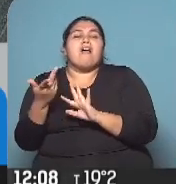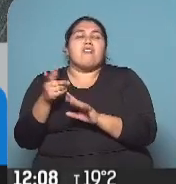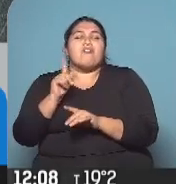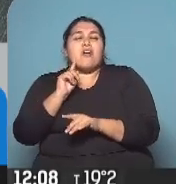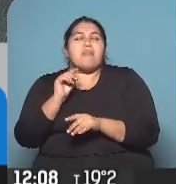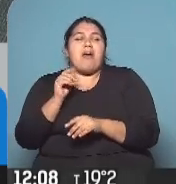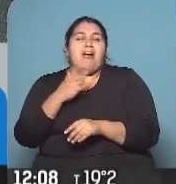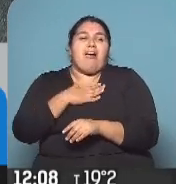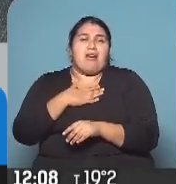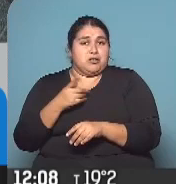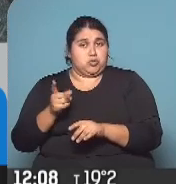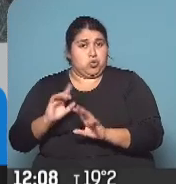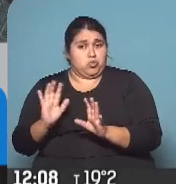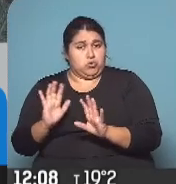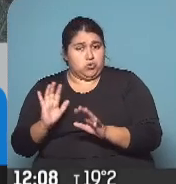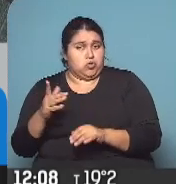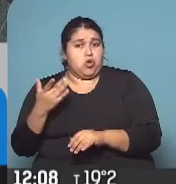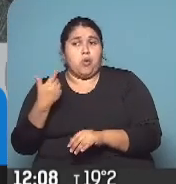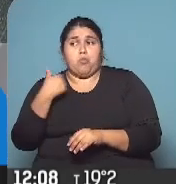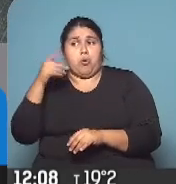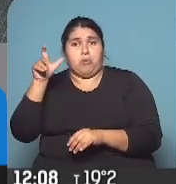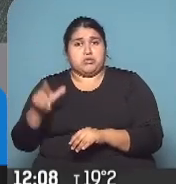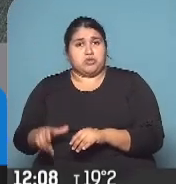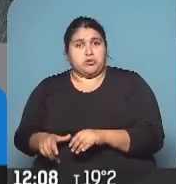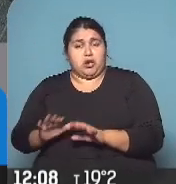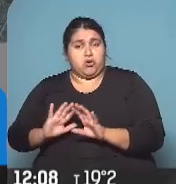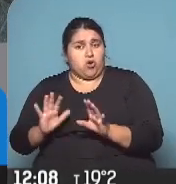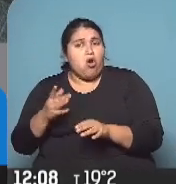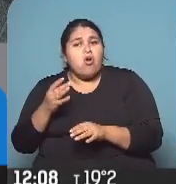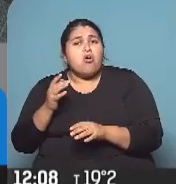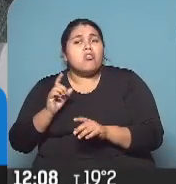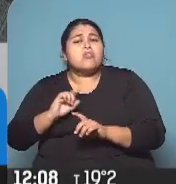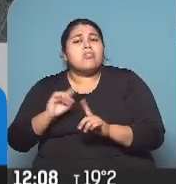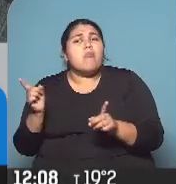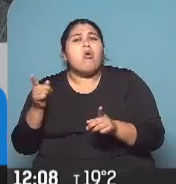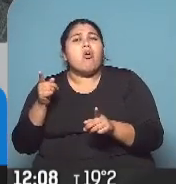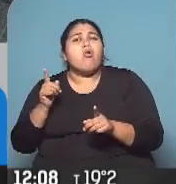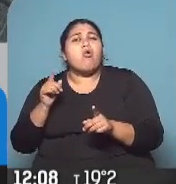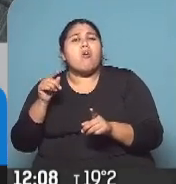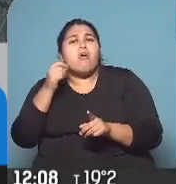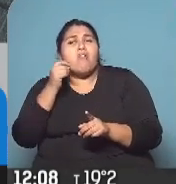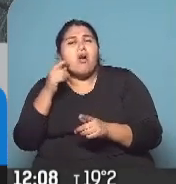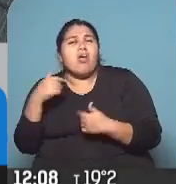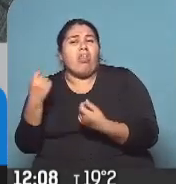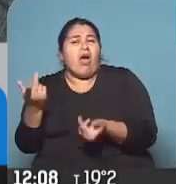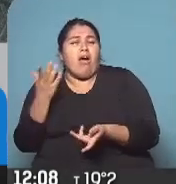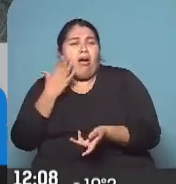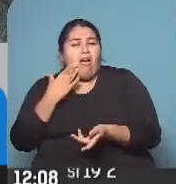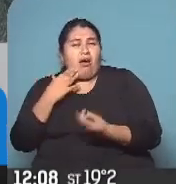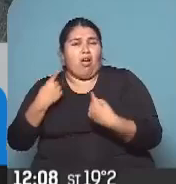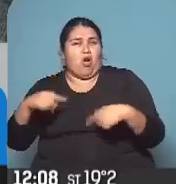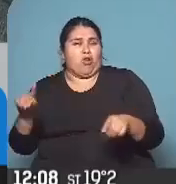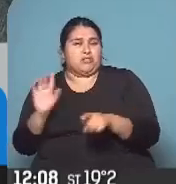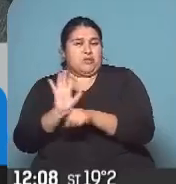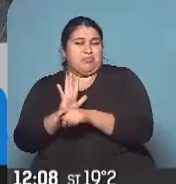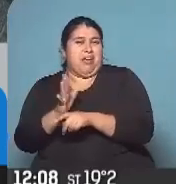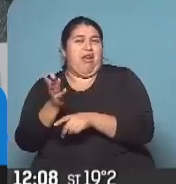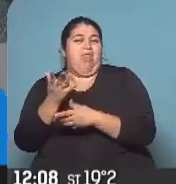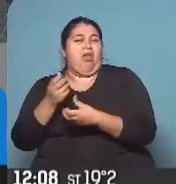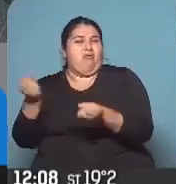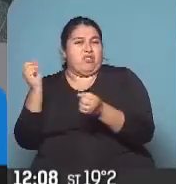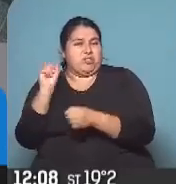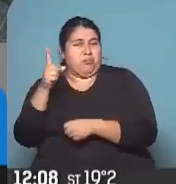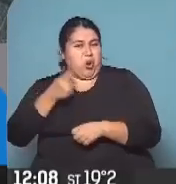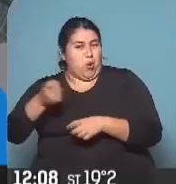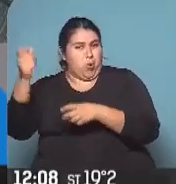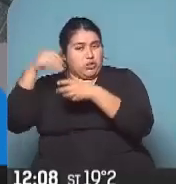público, tampoco por ser quien es puede tener ningún tipo de detrimento en la garantía plena de su defensa en juicio. Y esto es lo que va a